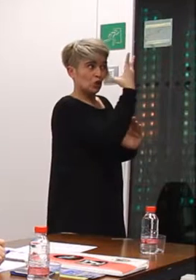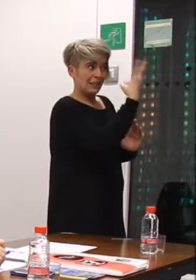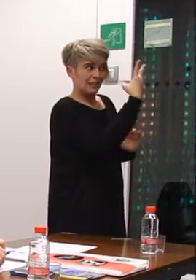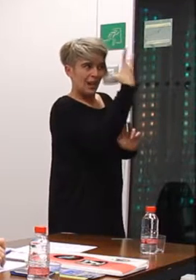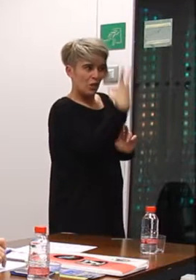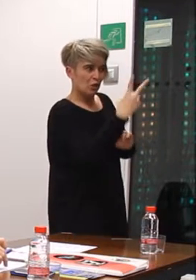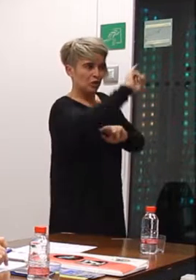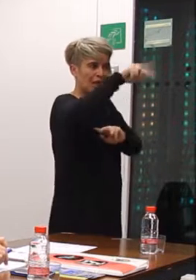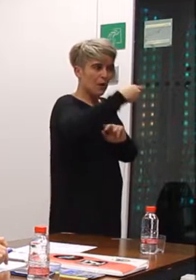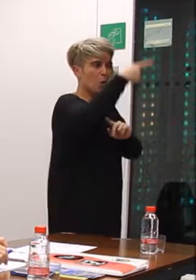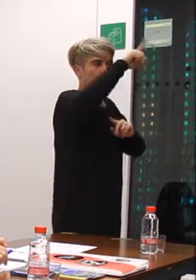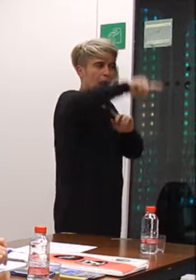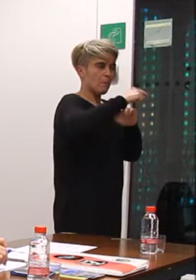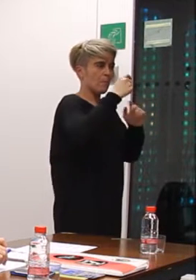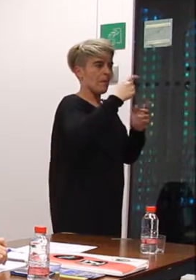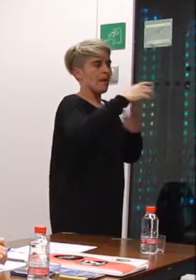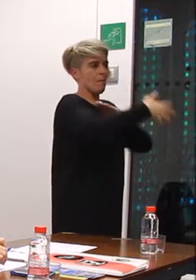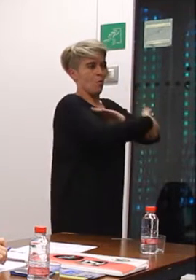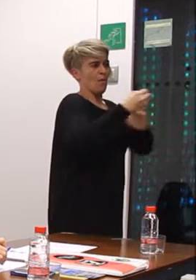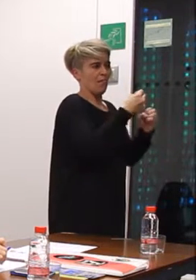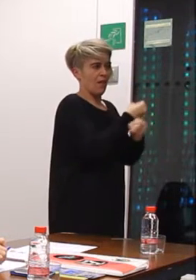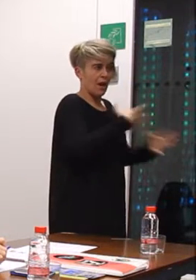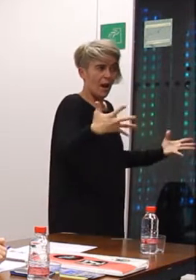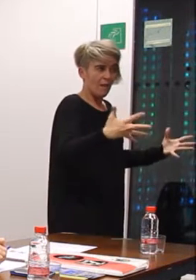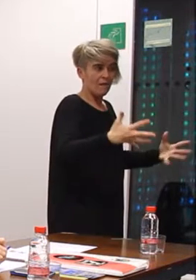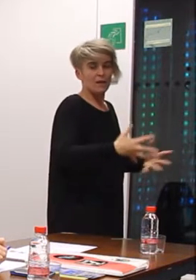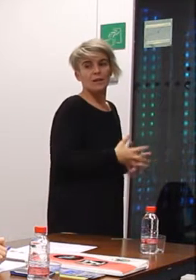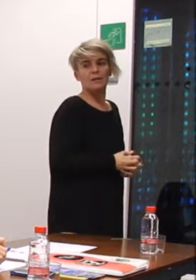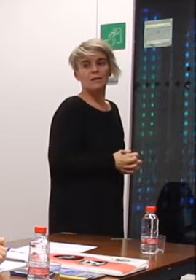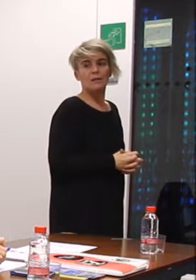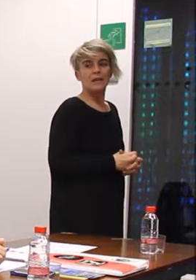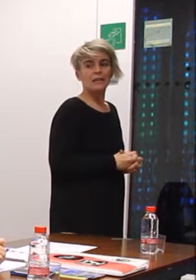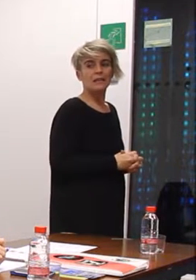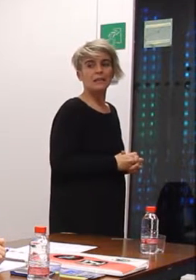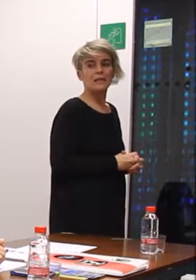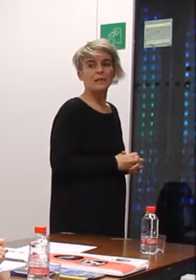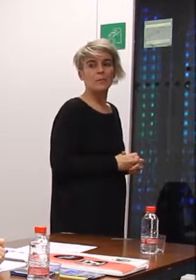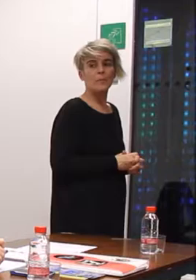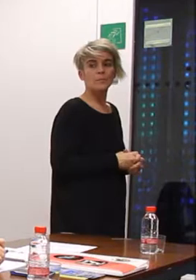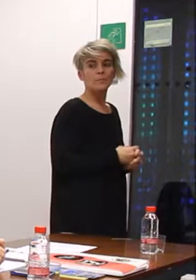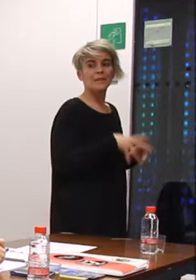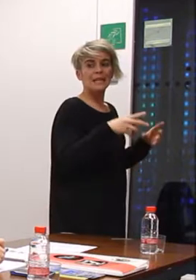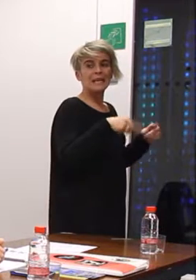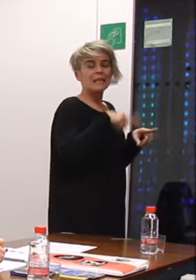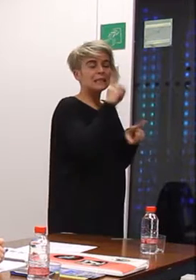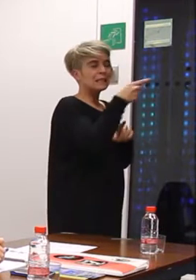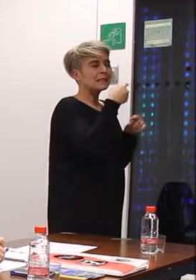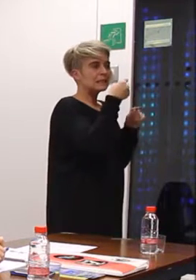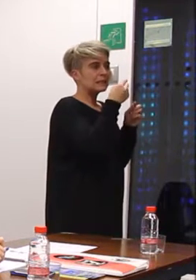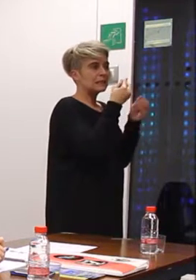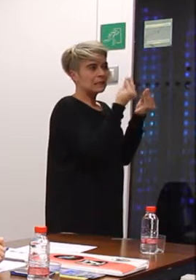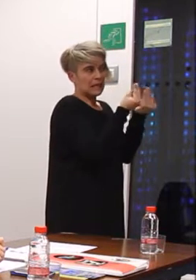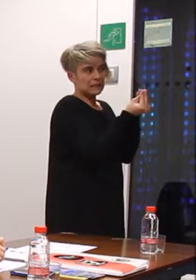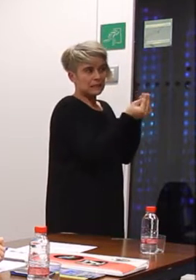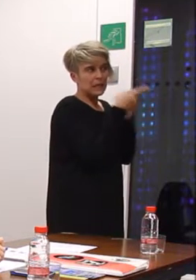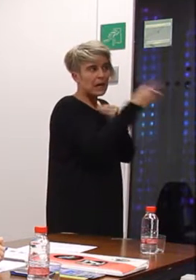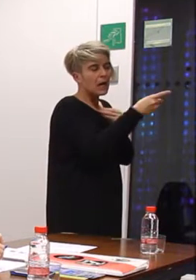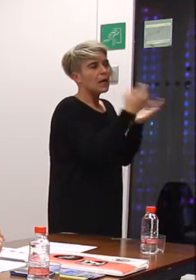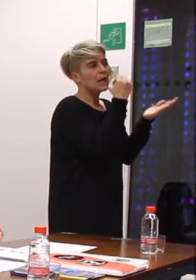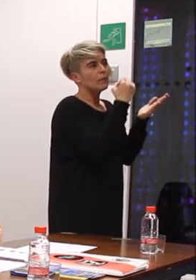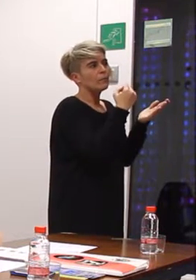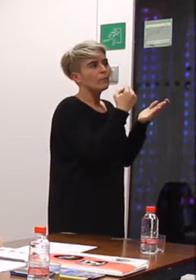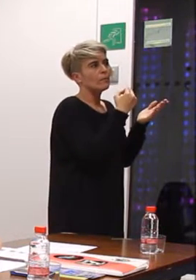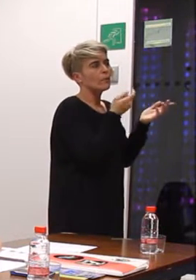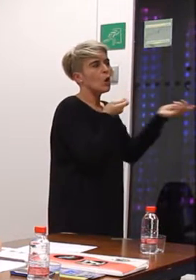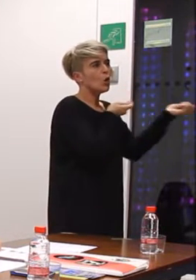mes. Pero al mismo tiempo, aparte de la población que está bajo el umbral de la pobreza, esta tasa también registra